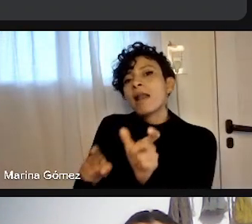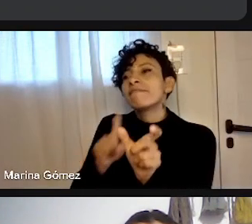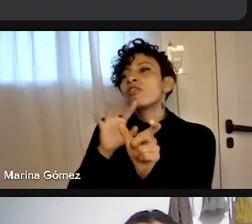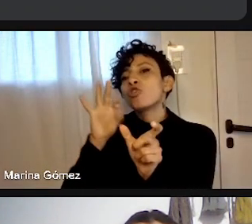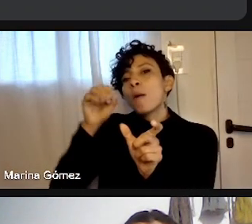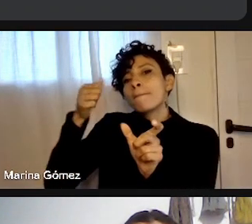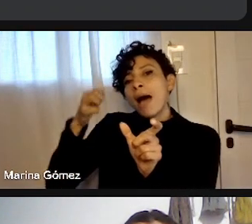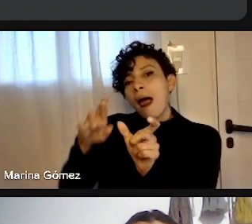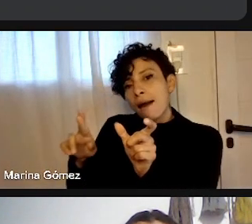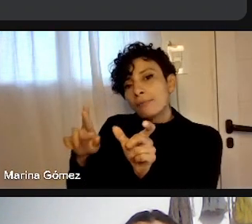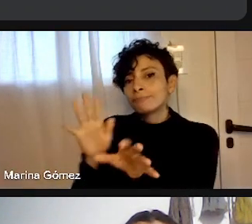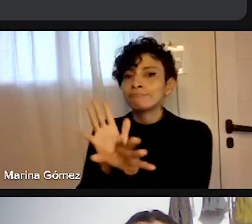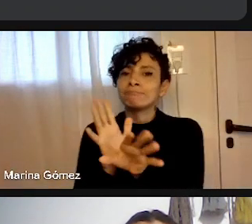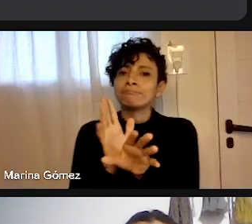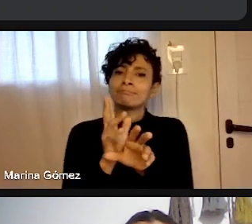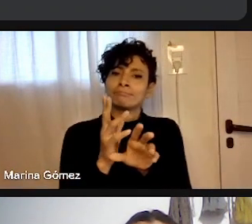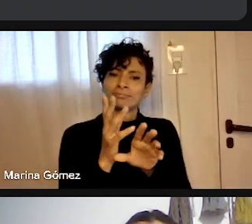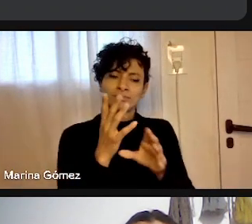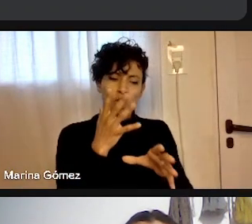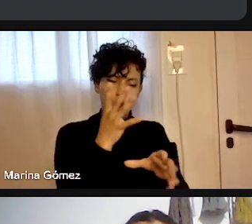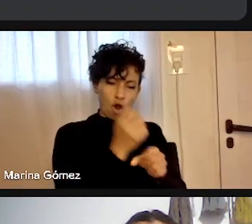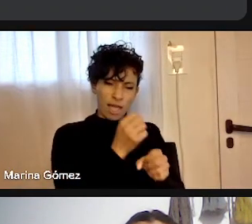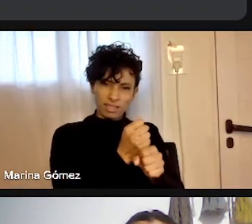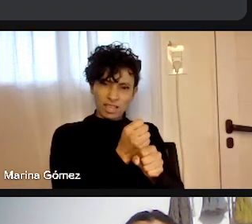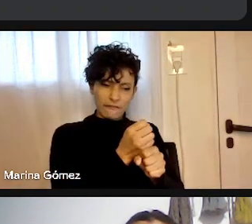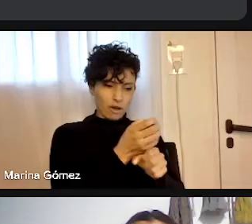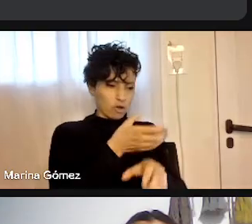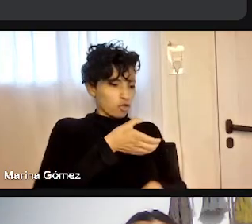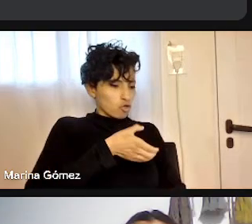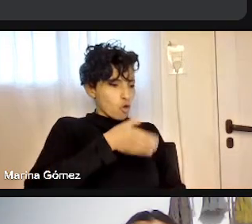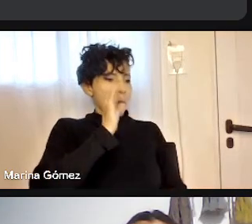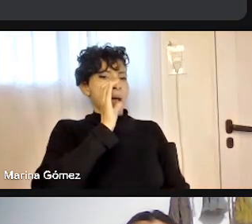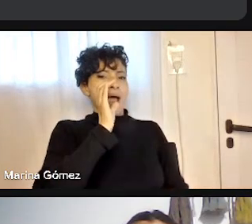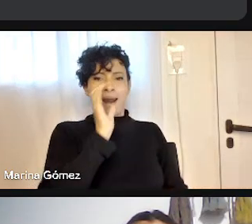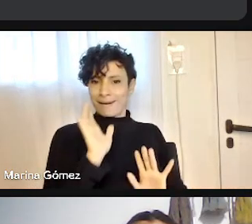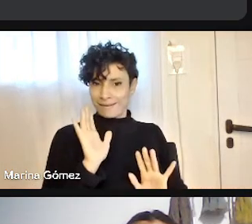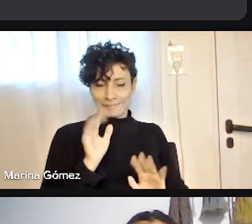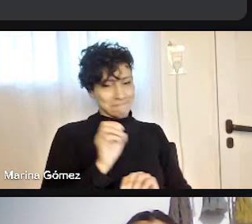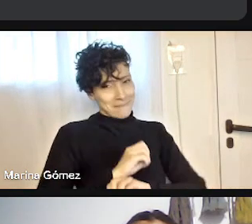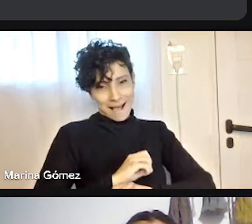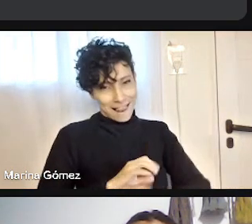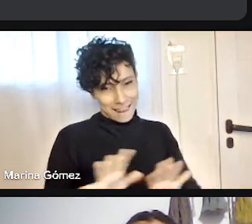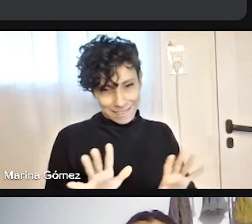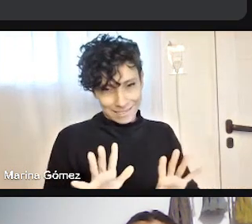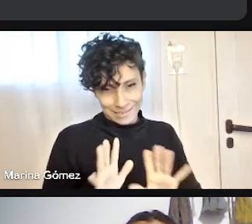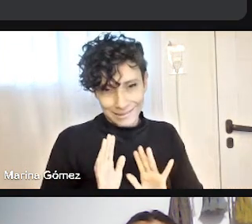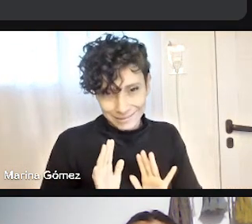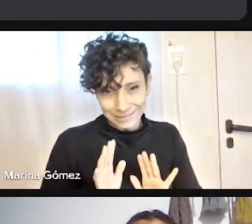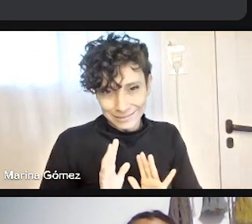un colectivo también ocupan este verbo, está mal. ¿Sí?